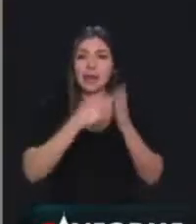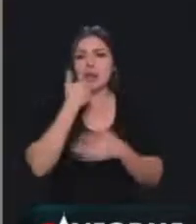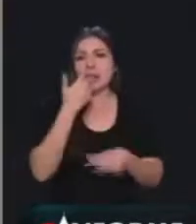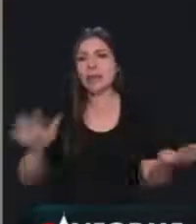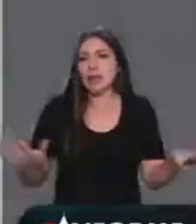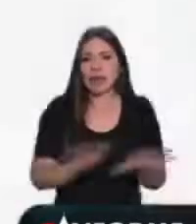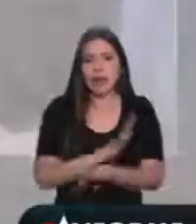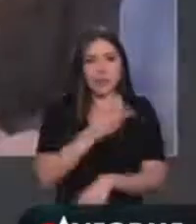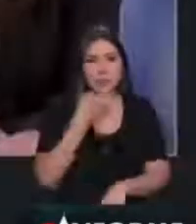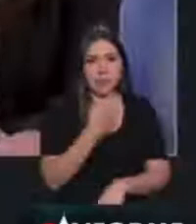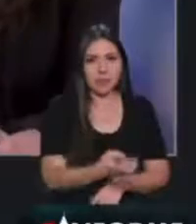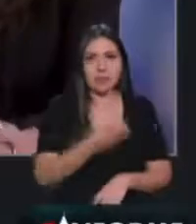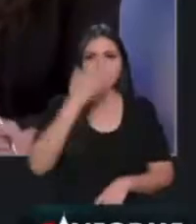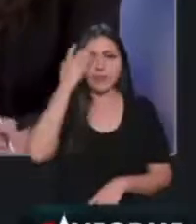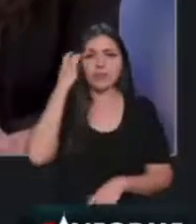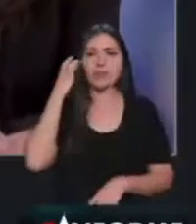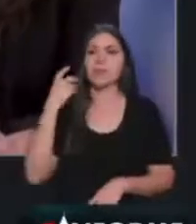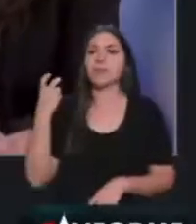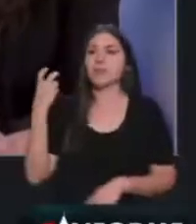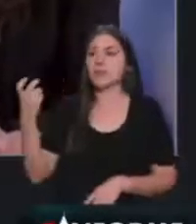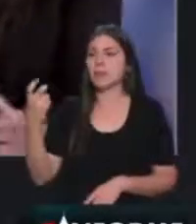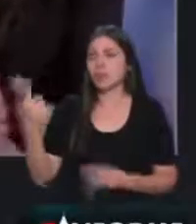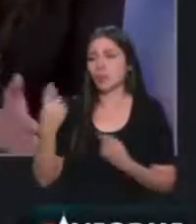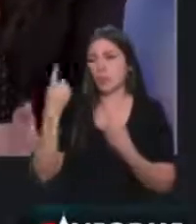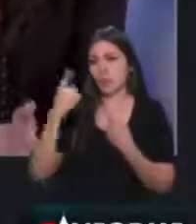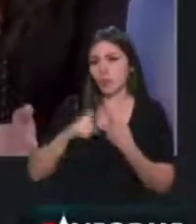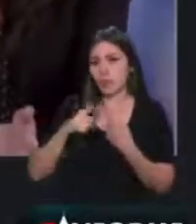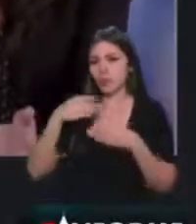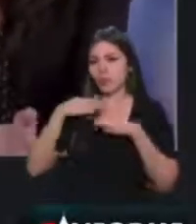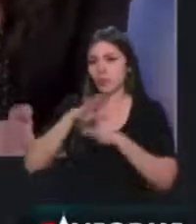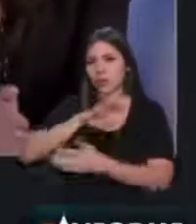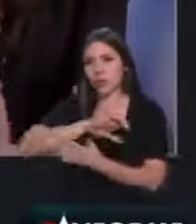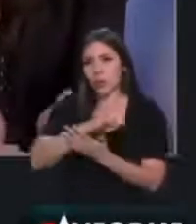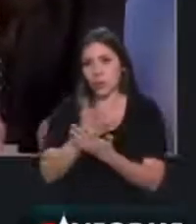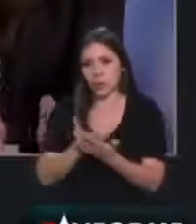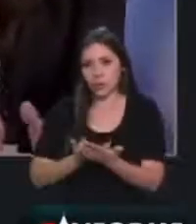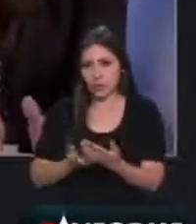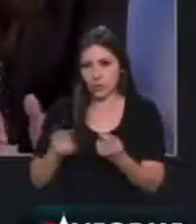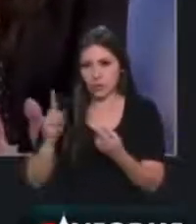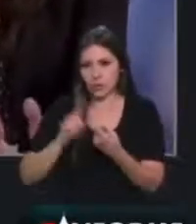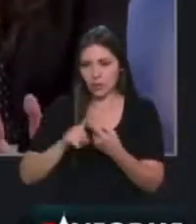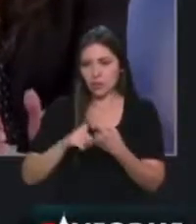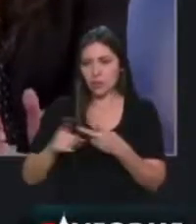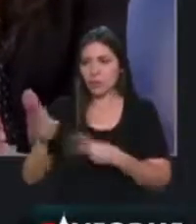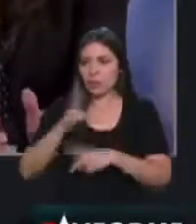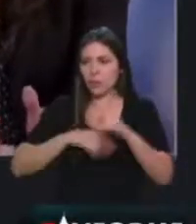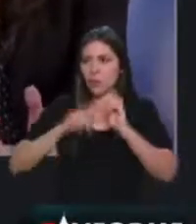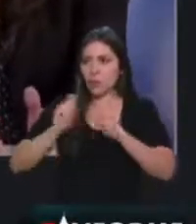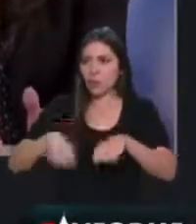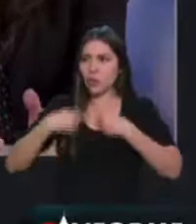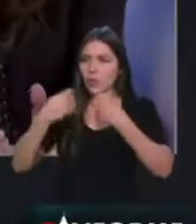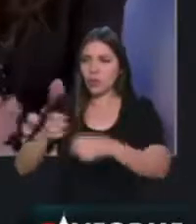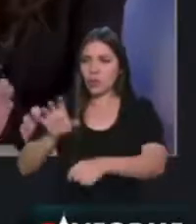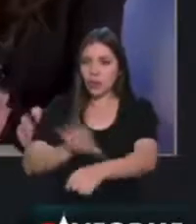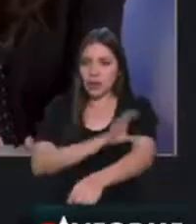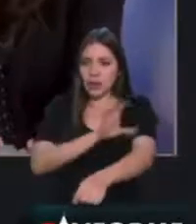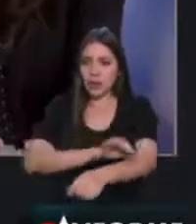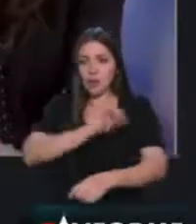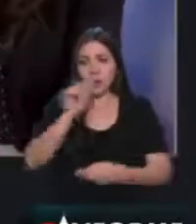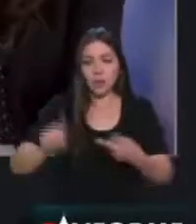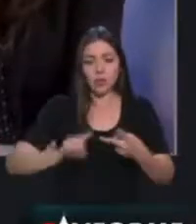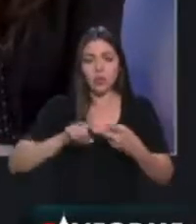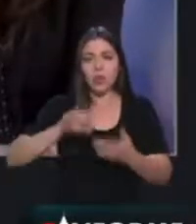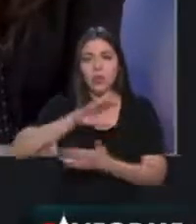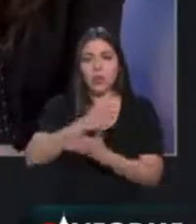lo que tiene que ver con los contratos de autoabasto y por otro lado está esto de los contratos de compraventa obligada